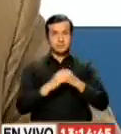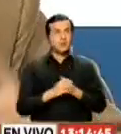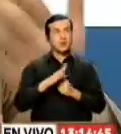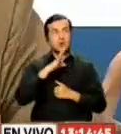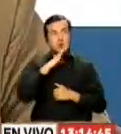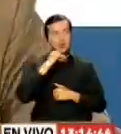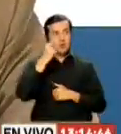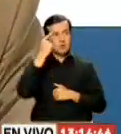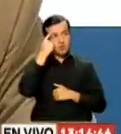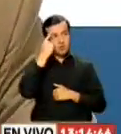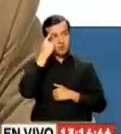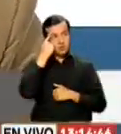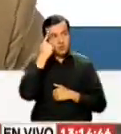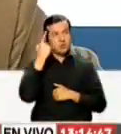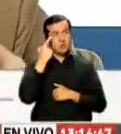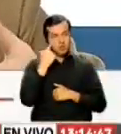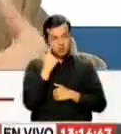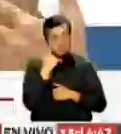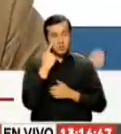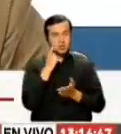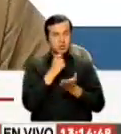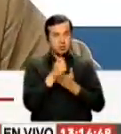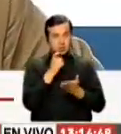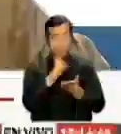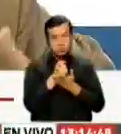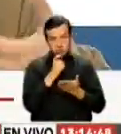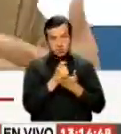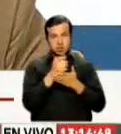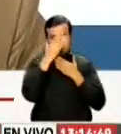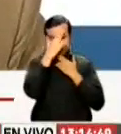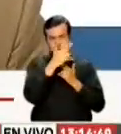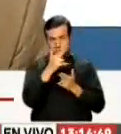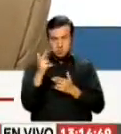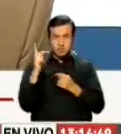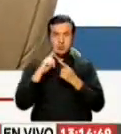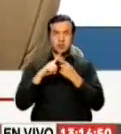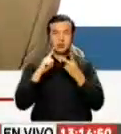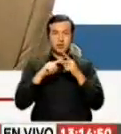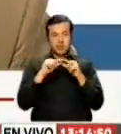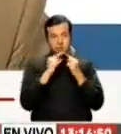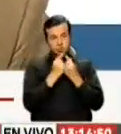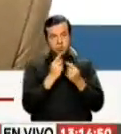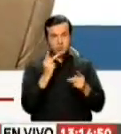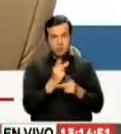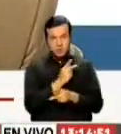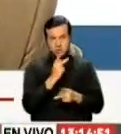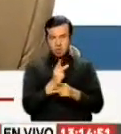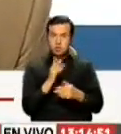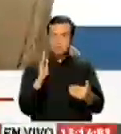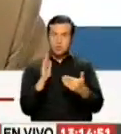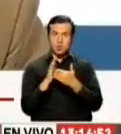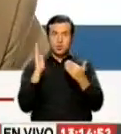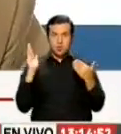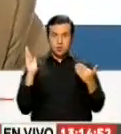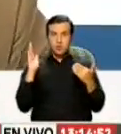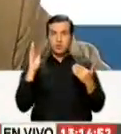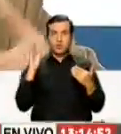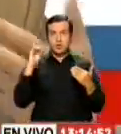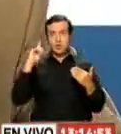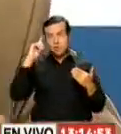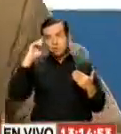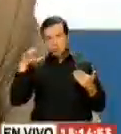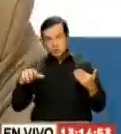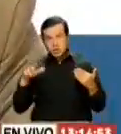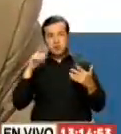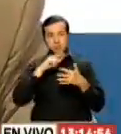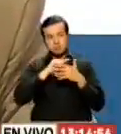Correa empieza a utilizar los tipos penales como agresión terrorista, terrorismo organizado, atentado contra la seguridad interior del Estado,